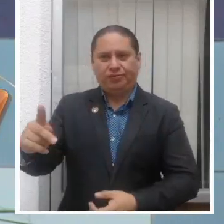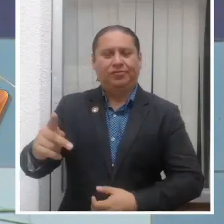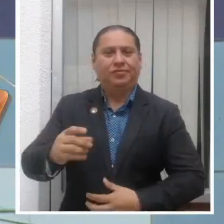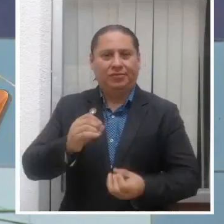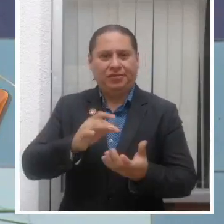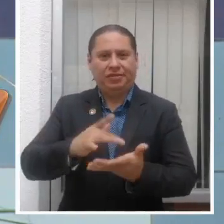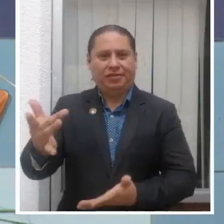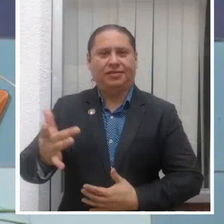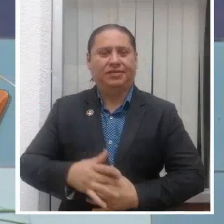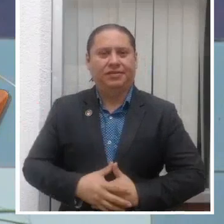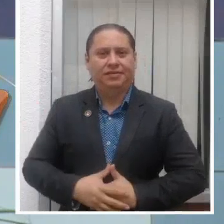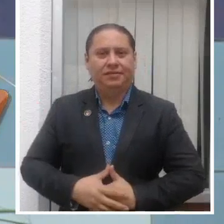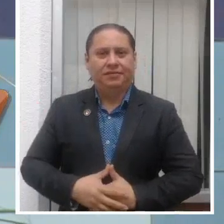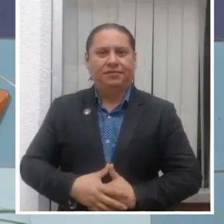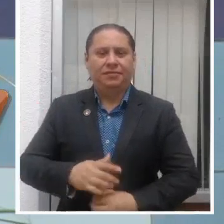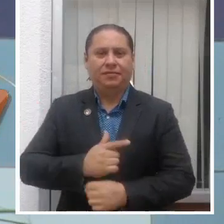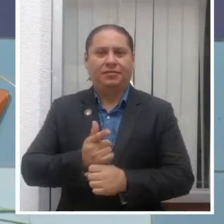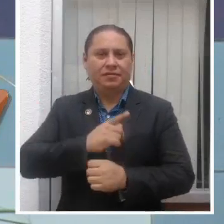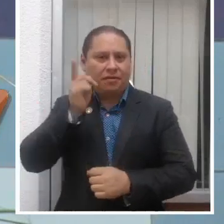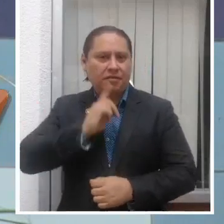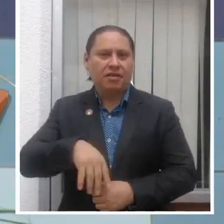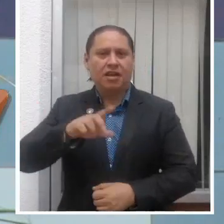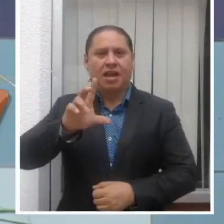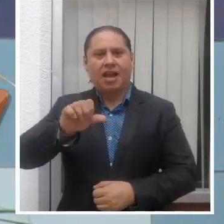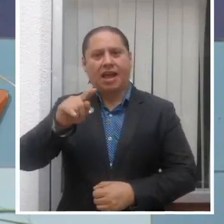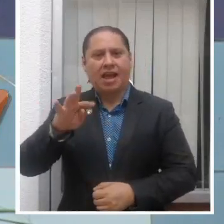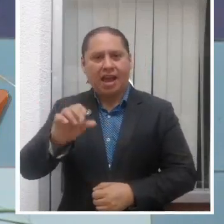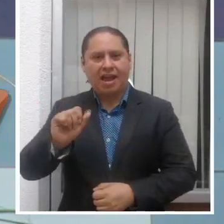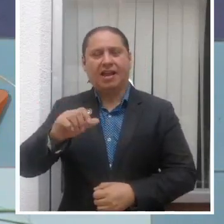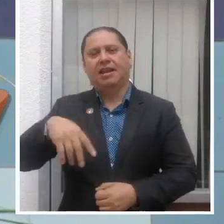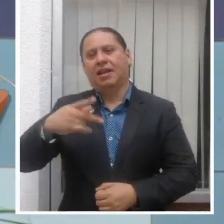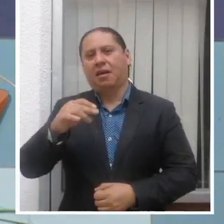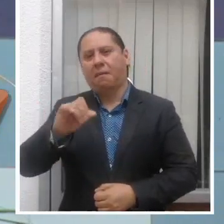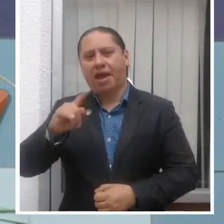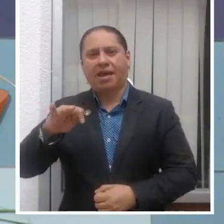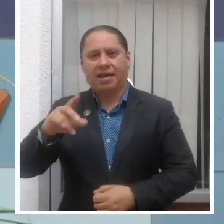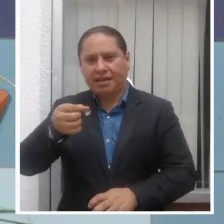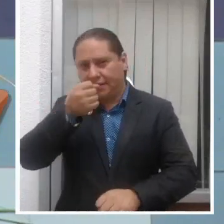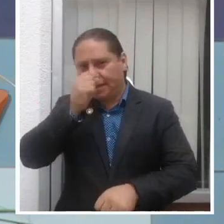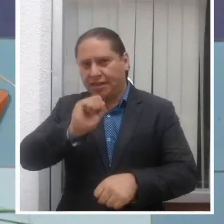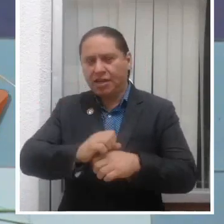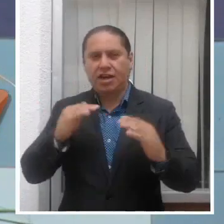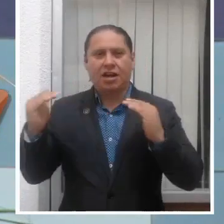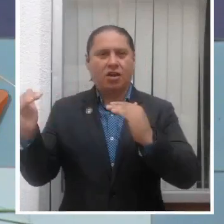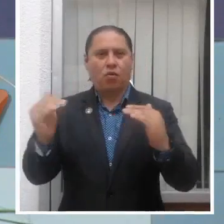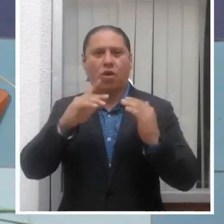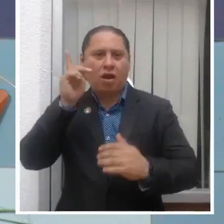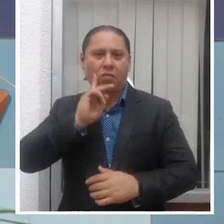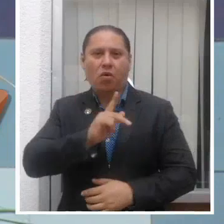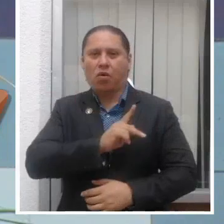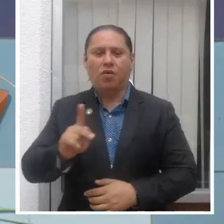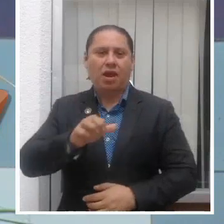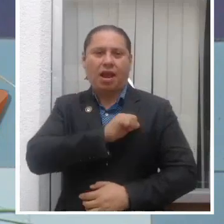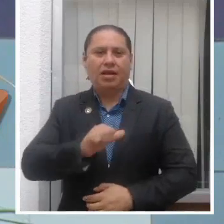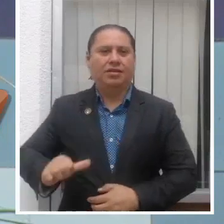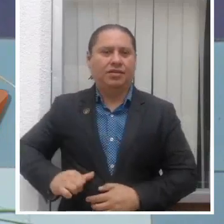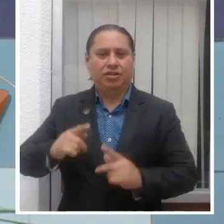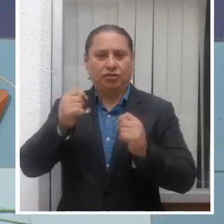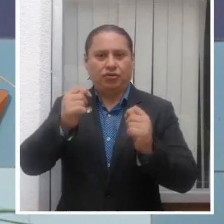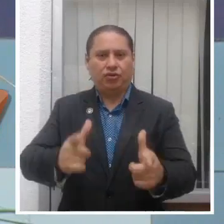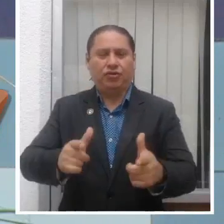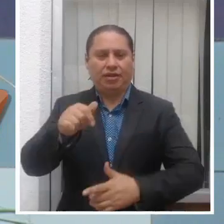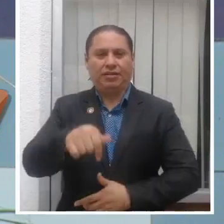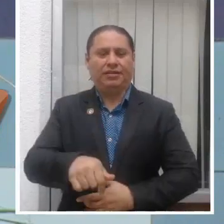gracias. Licenciada Geli Pacheco Montero, secretaria para la Igualdad de las Mujeres del Honorable Ayuntamiento de